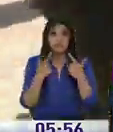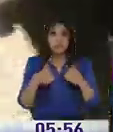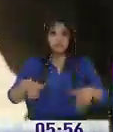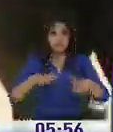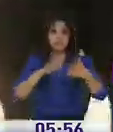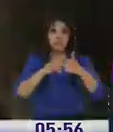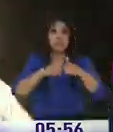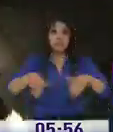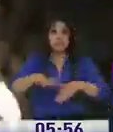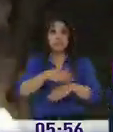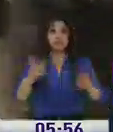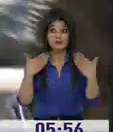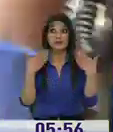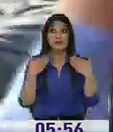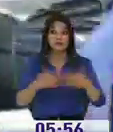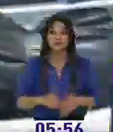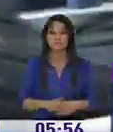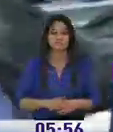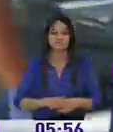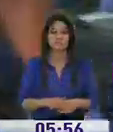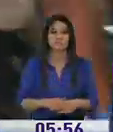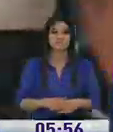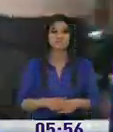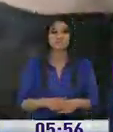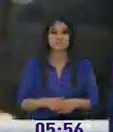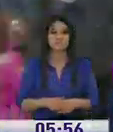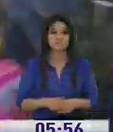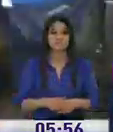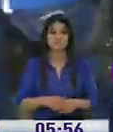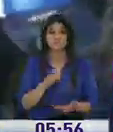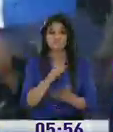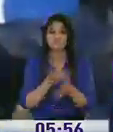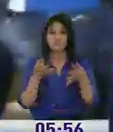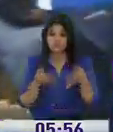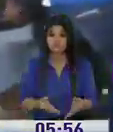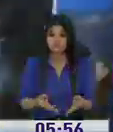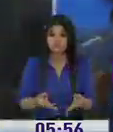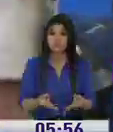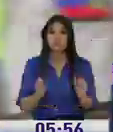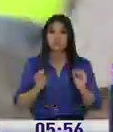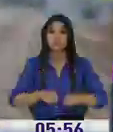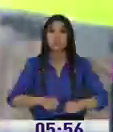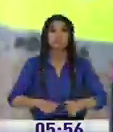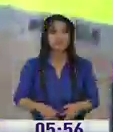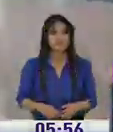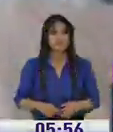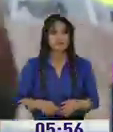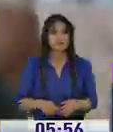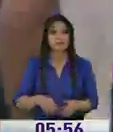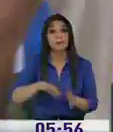Principal, donde se buscará confirmar que efectivamente corresponde al desaparecido